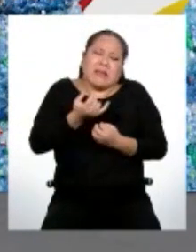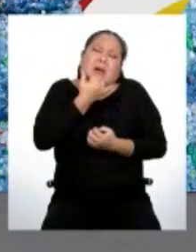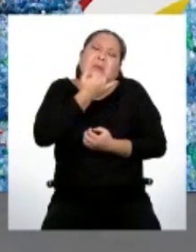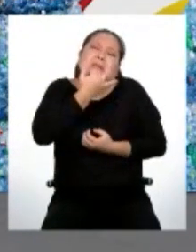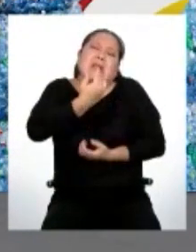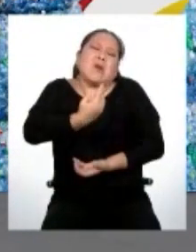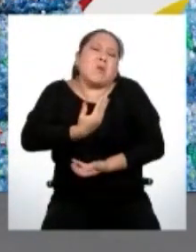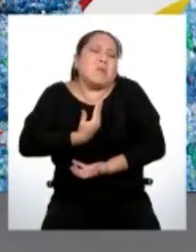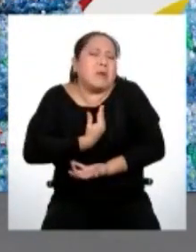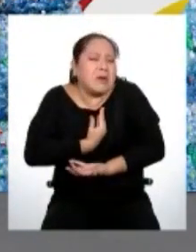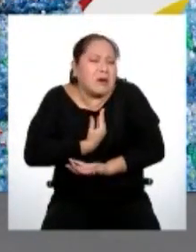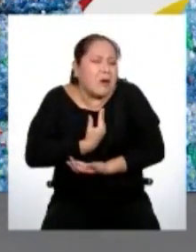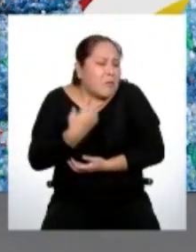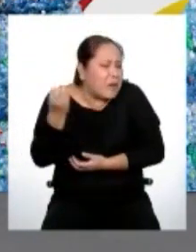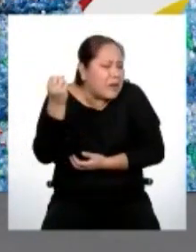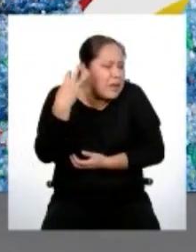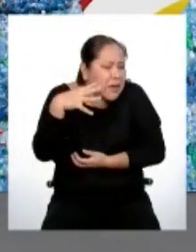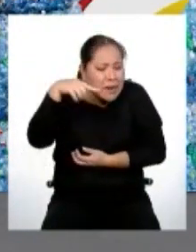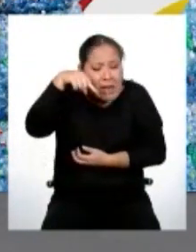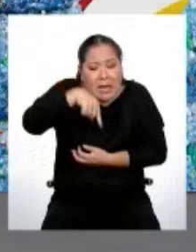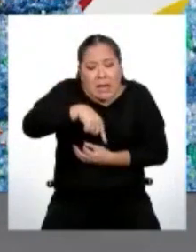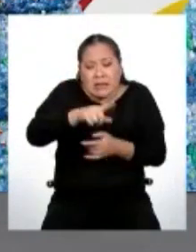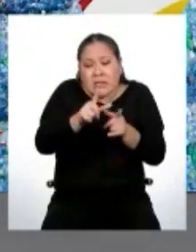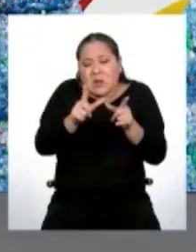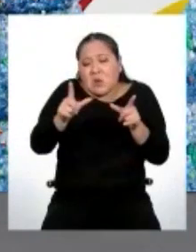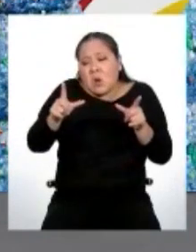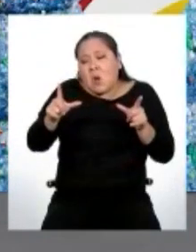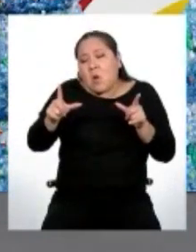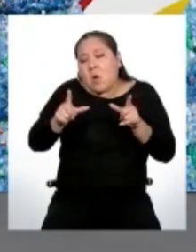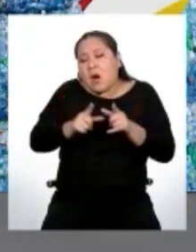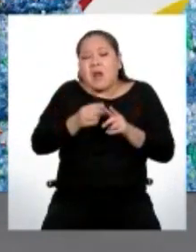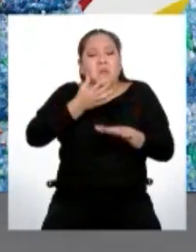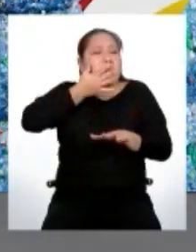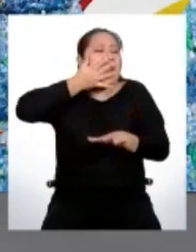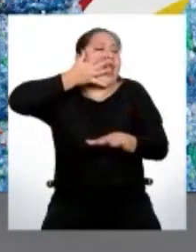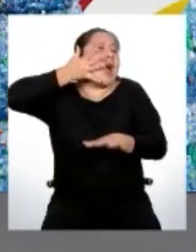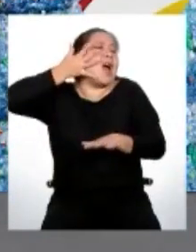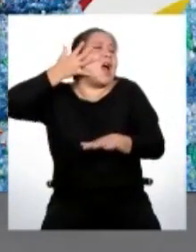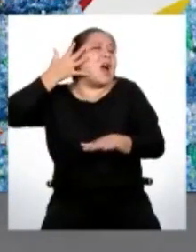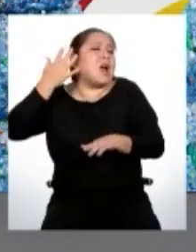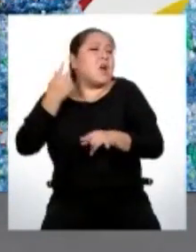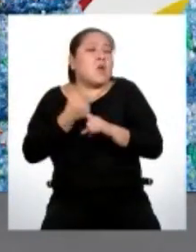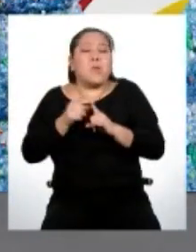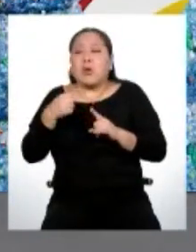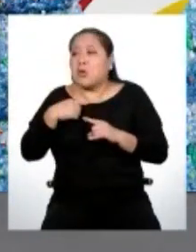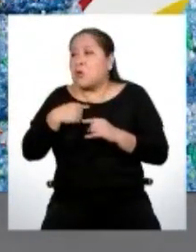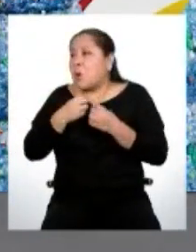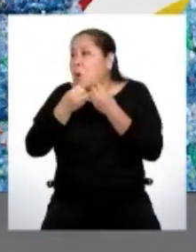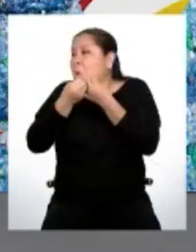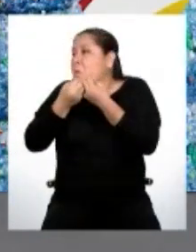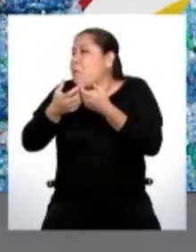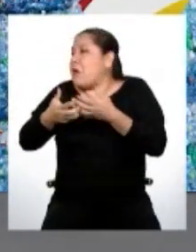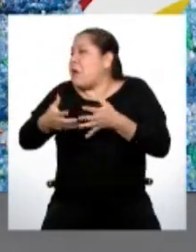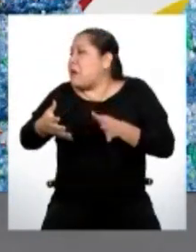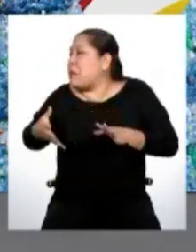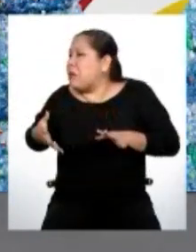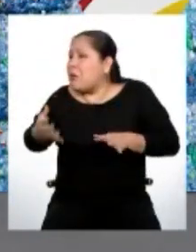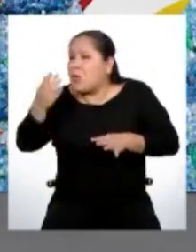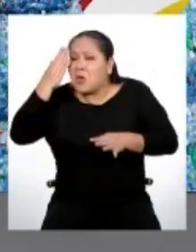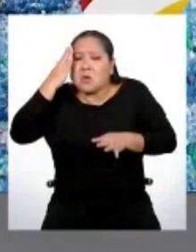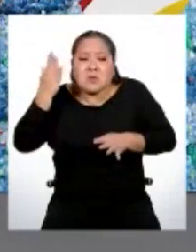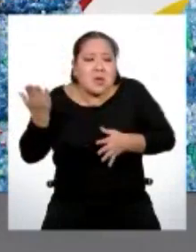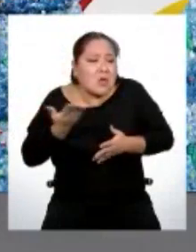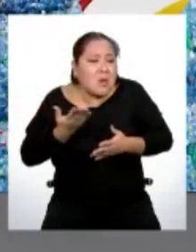Me dijeron que este era un blanco nevado, pero llevo perdido un buen rato y